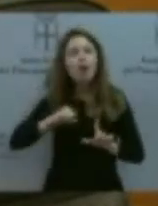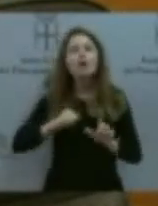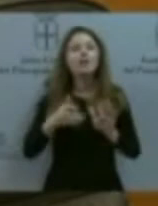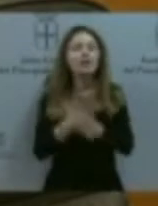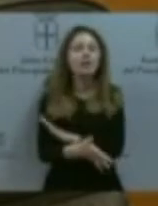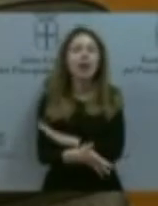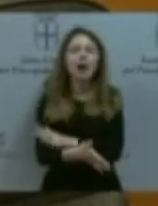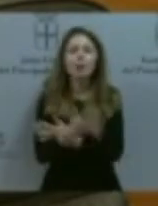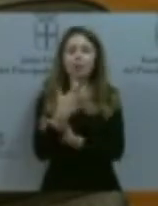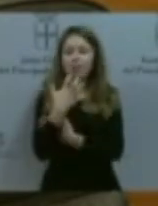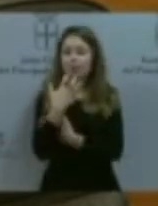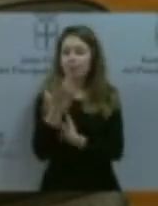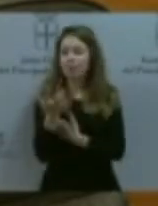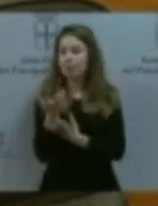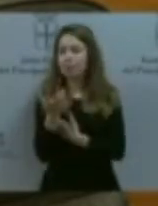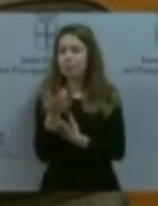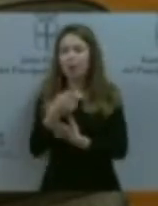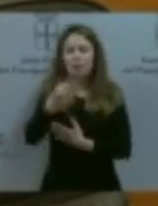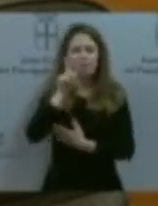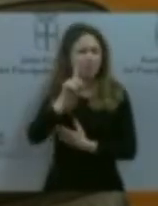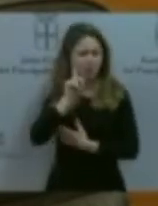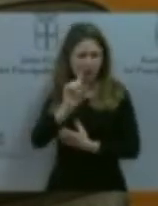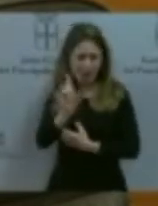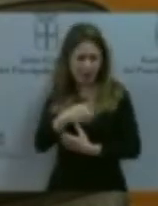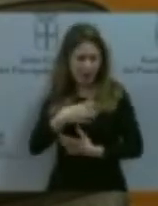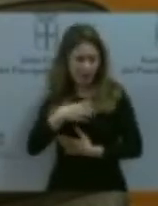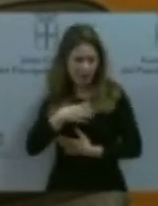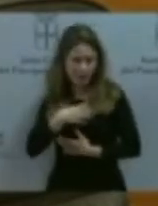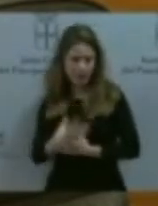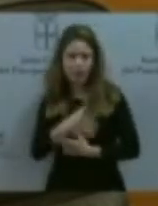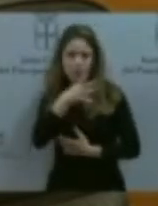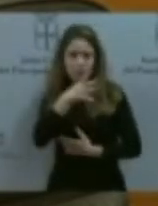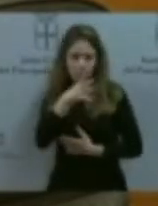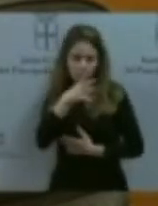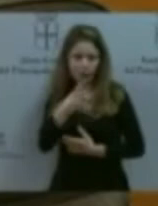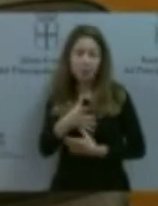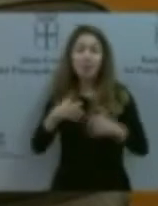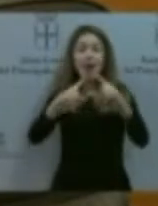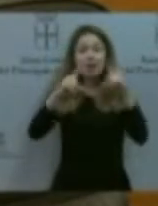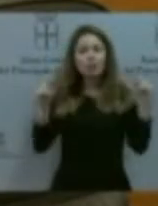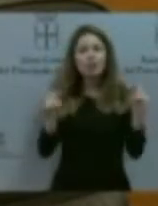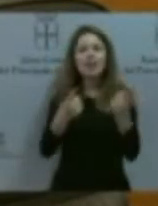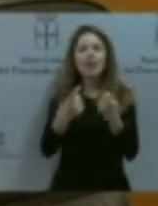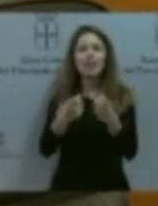mentir allí en ese sentido, ¿no? Porque Asturias tiene menor presión fiscal que la media estatal.